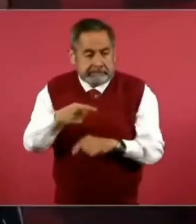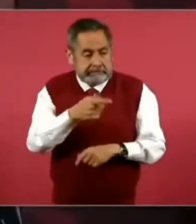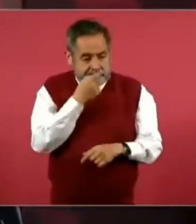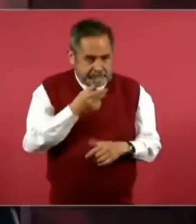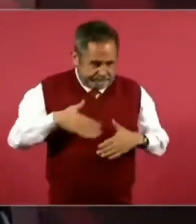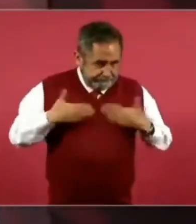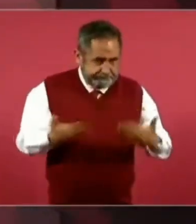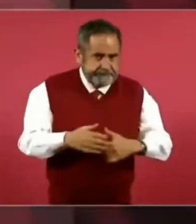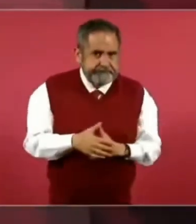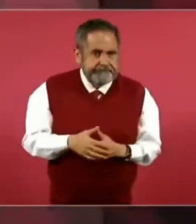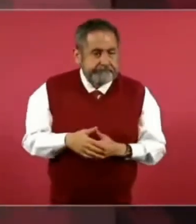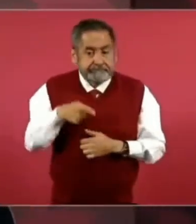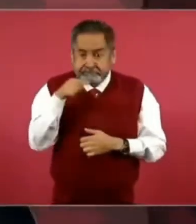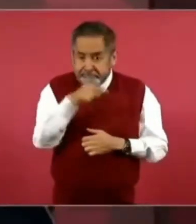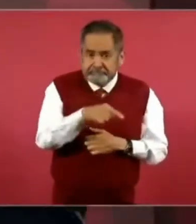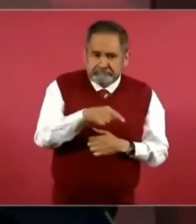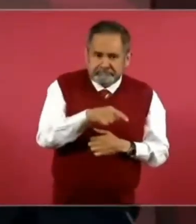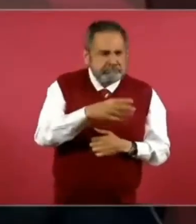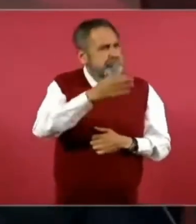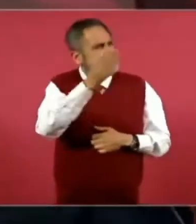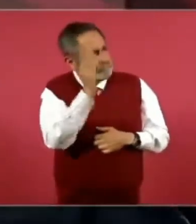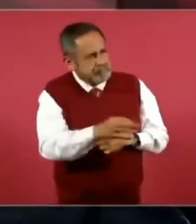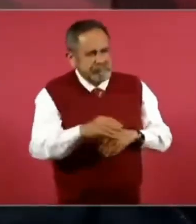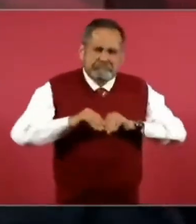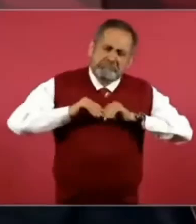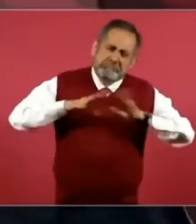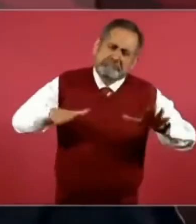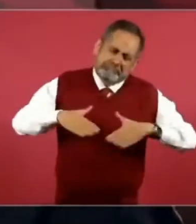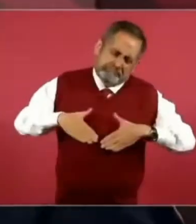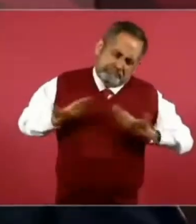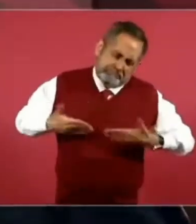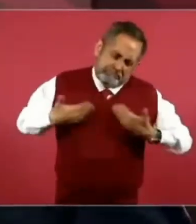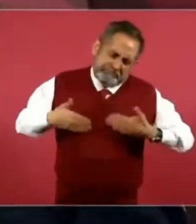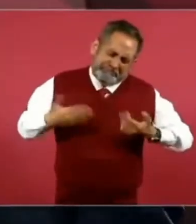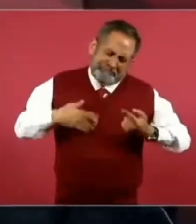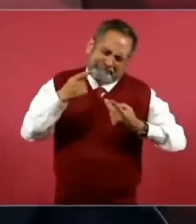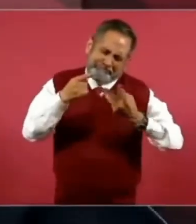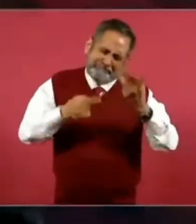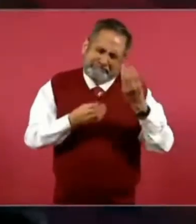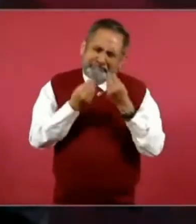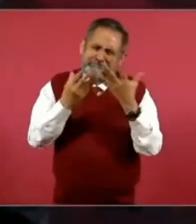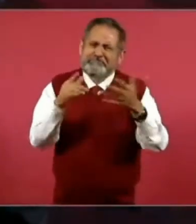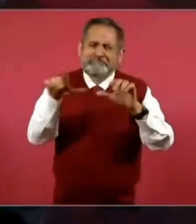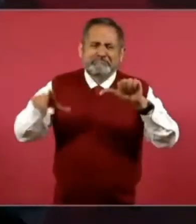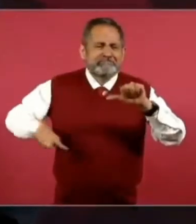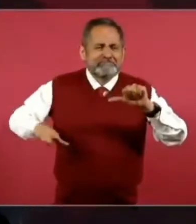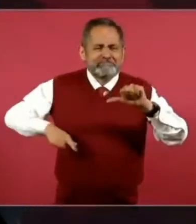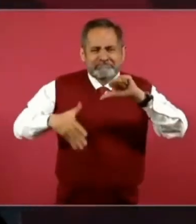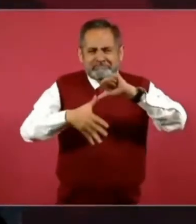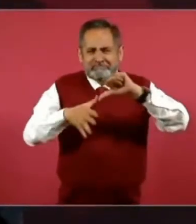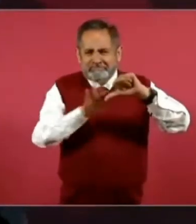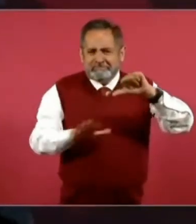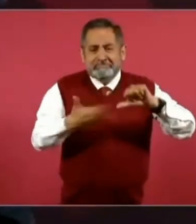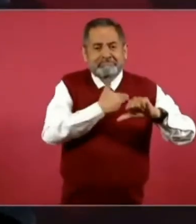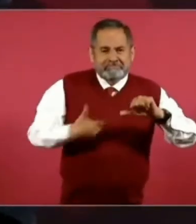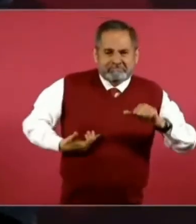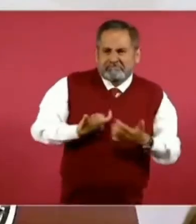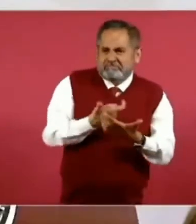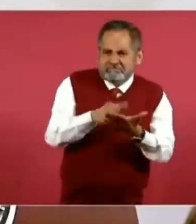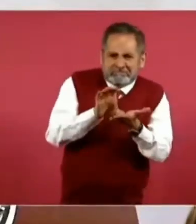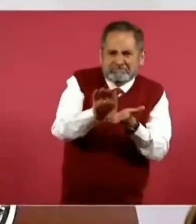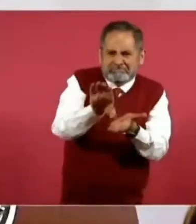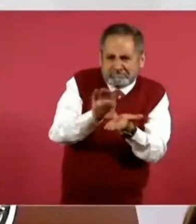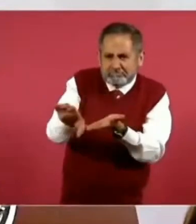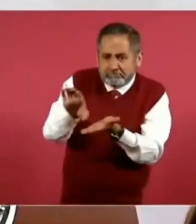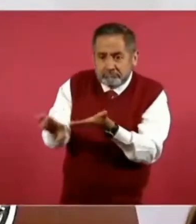y dio a conocer pues que había sobornado a muchos presidentes, fueron a